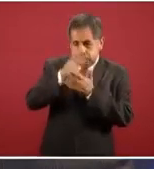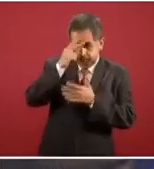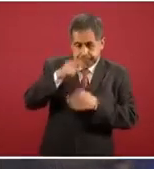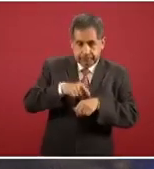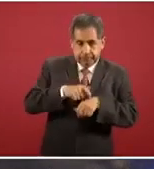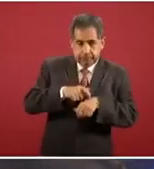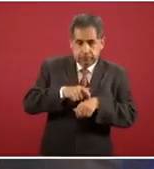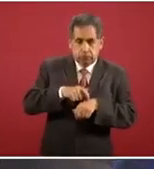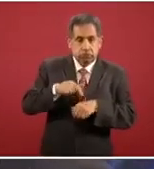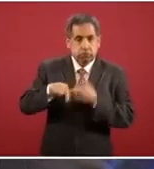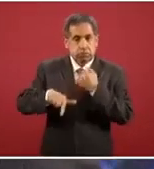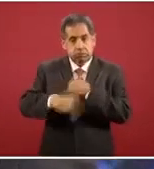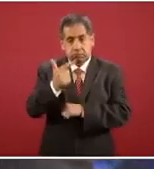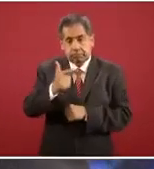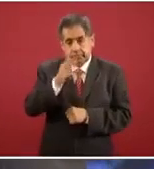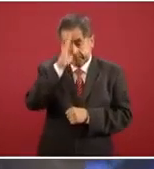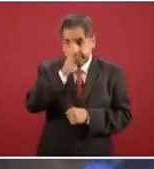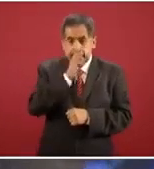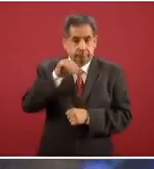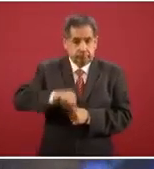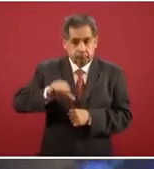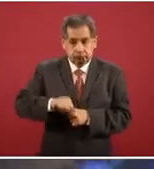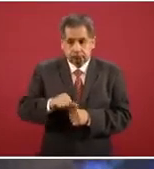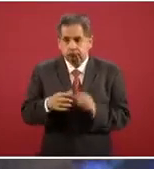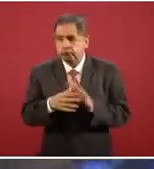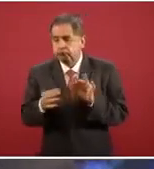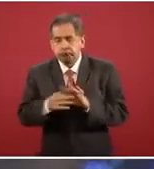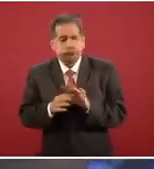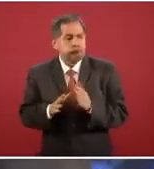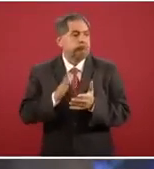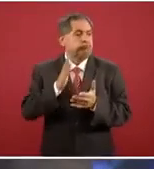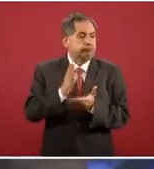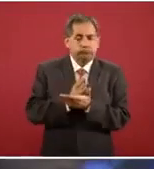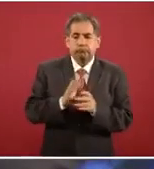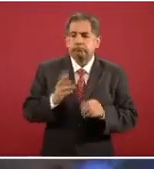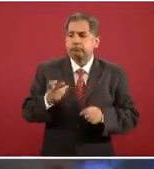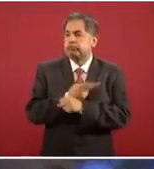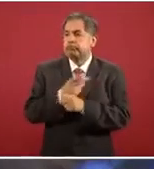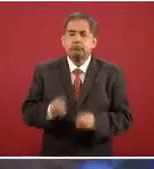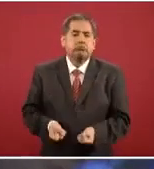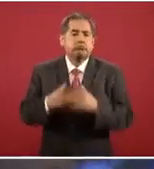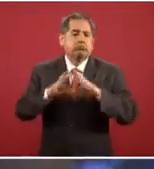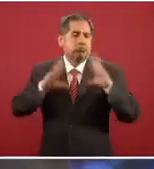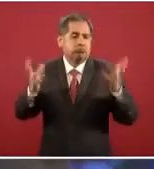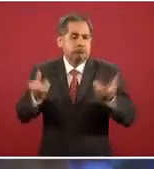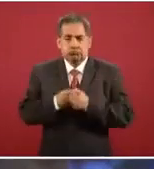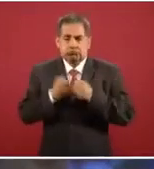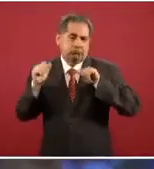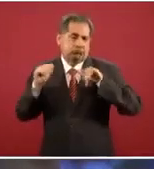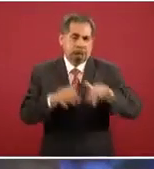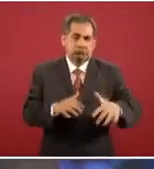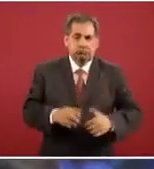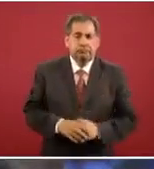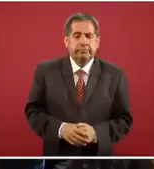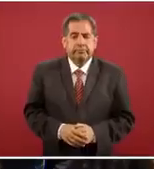12 del día dará un corte definitivo de las cifras de esta festividad